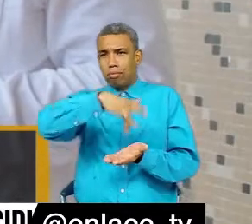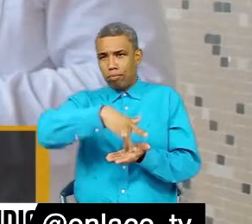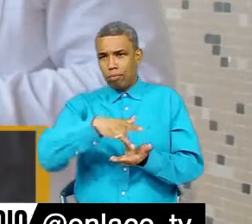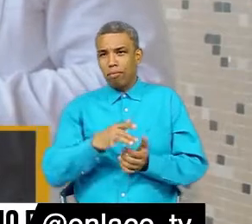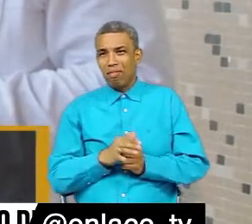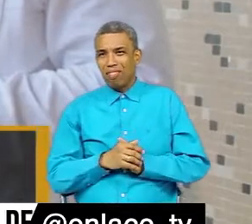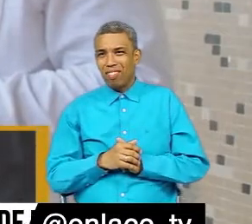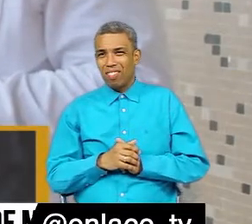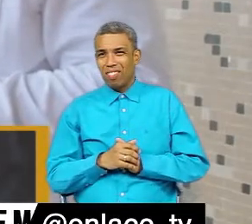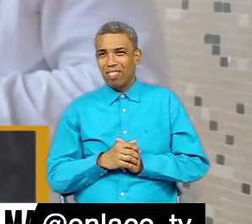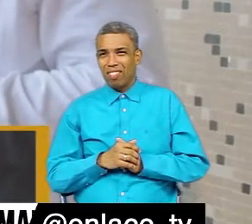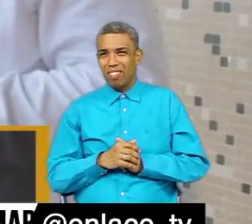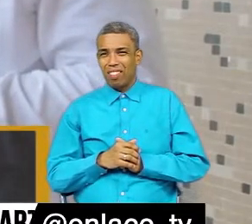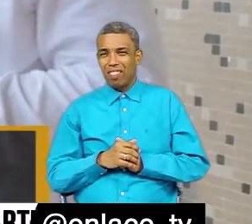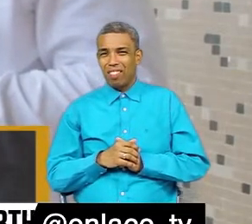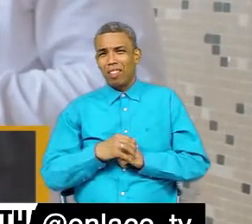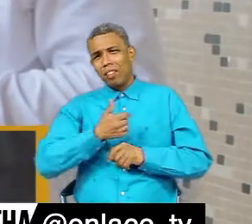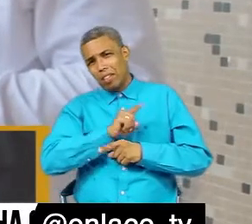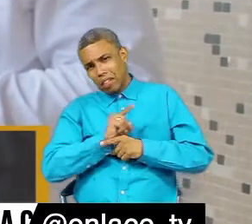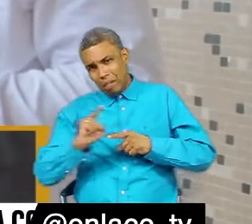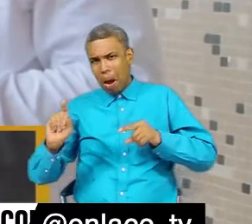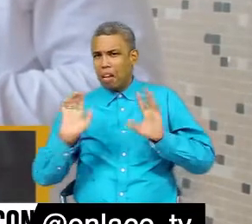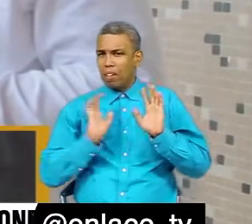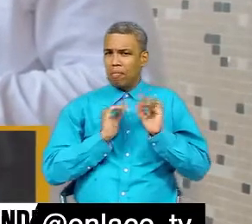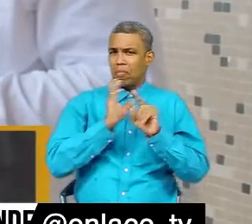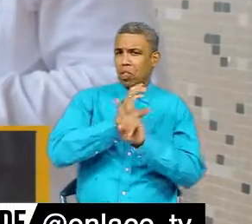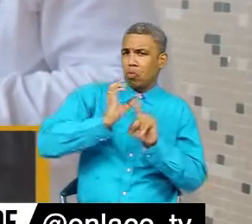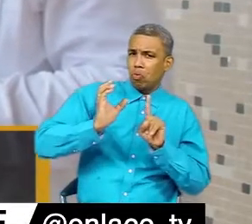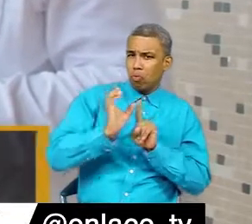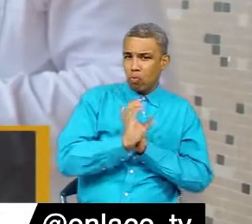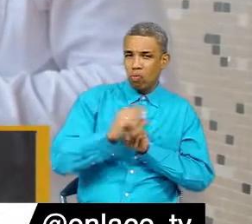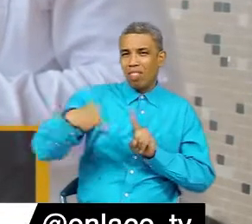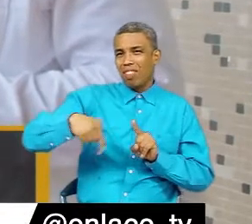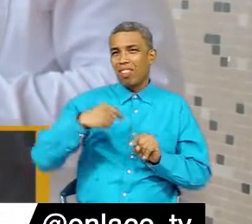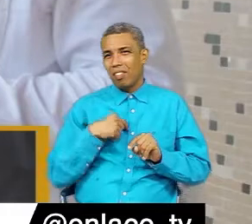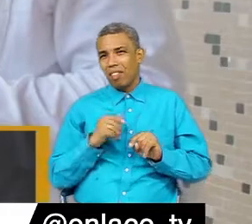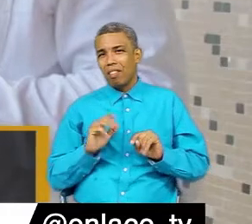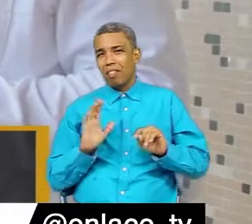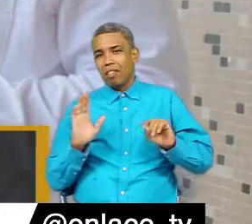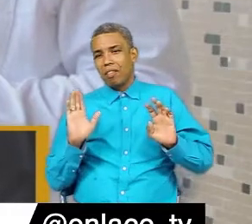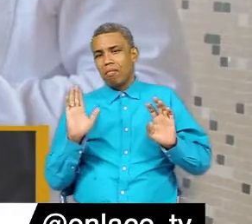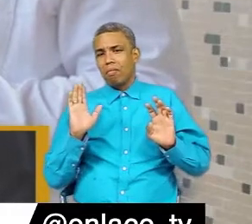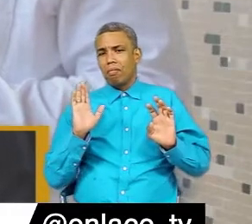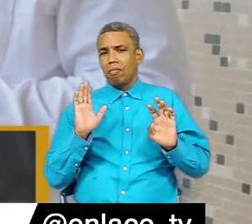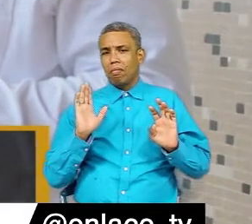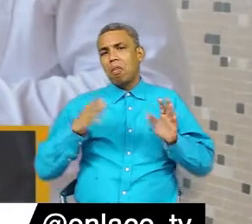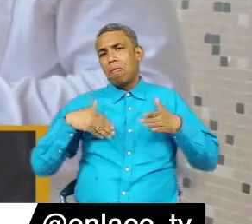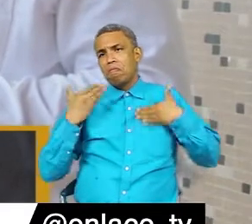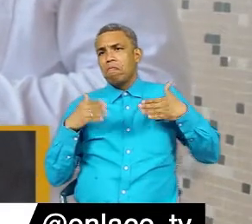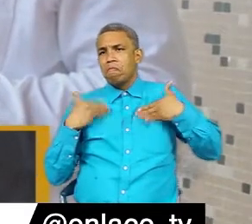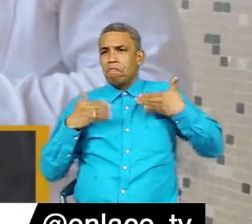es muy importante que los papitos y las mamitas realmente hagamos este ejercicio, acompañemos a nuestros hijos. Hoy se están